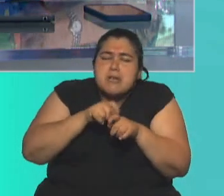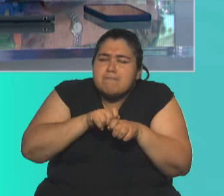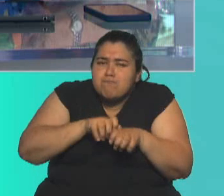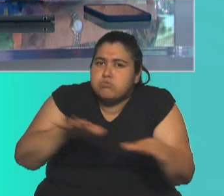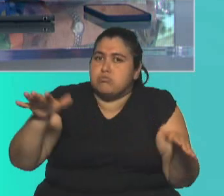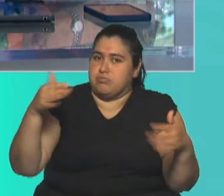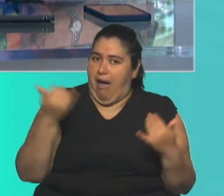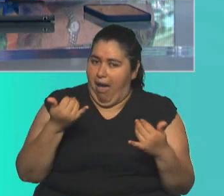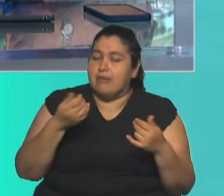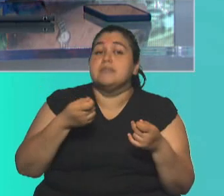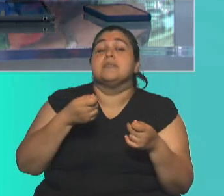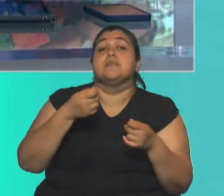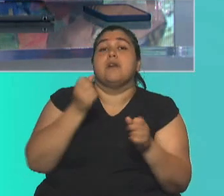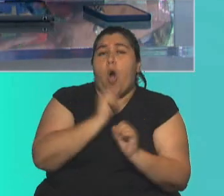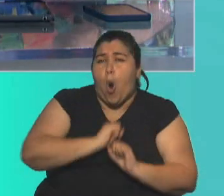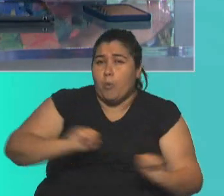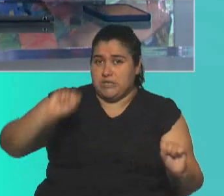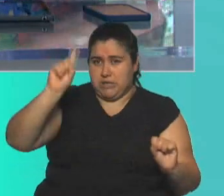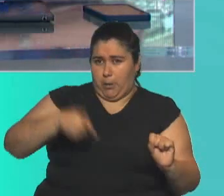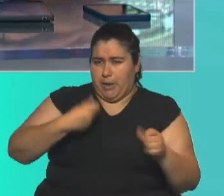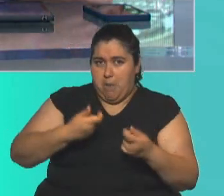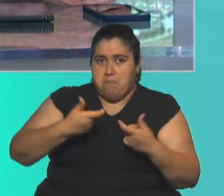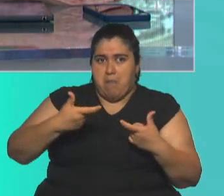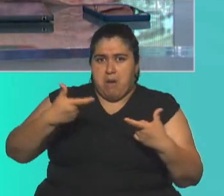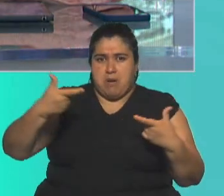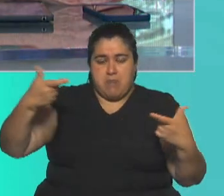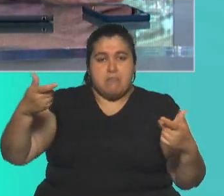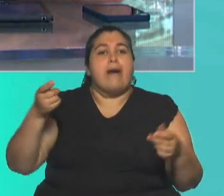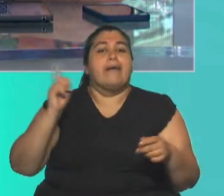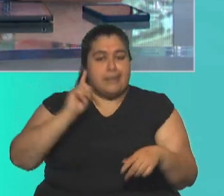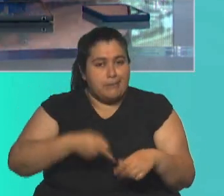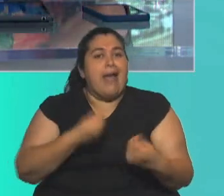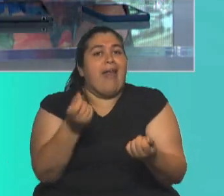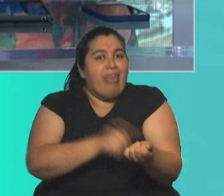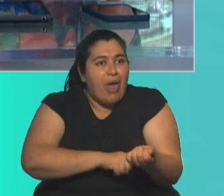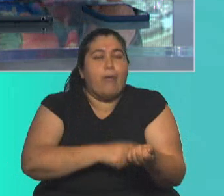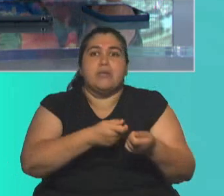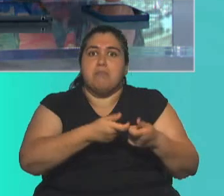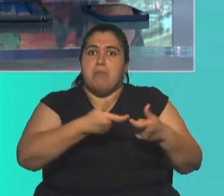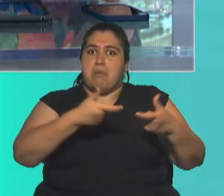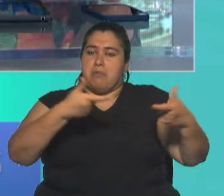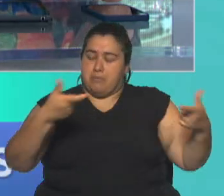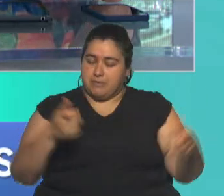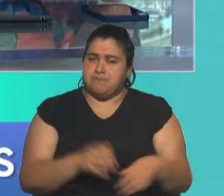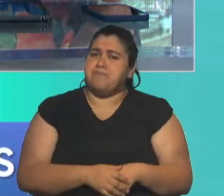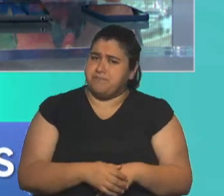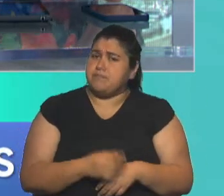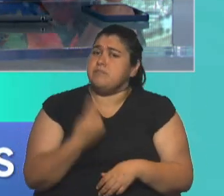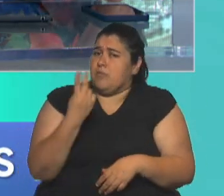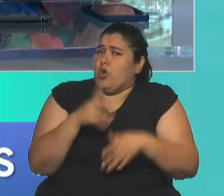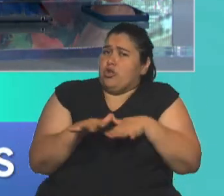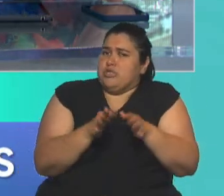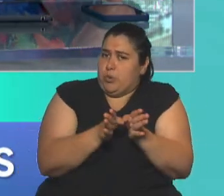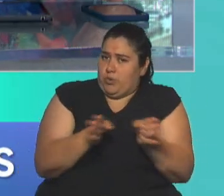obesidad crece, crece y crece, también se multiplican los casos de diabetes. Sabemos que hay dos tipos de diabetes.